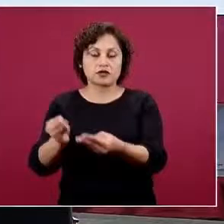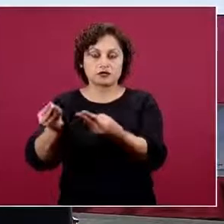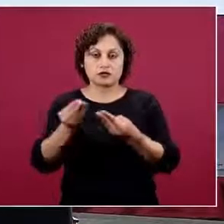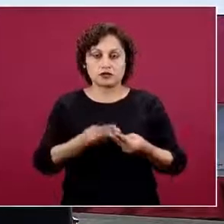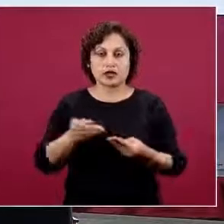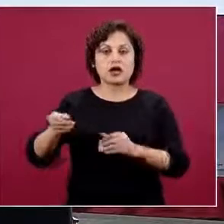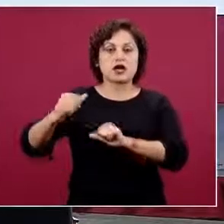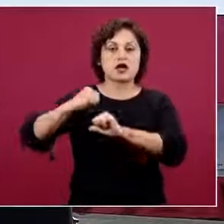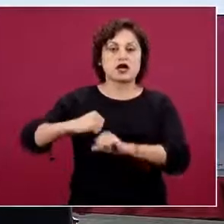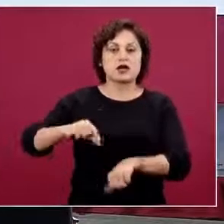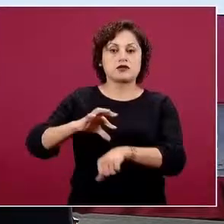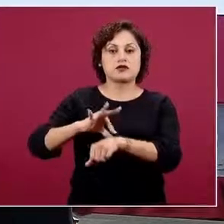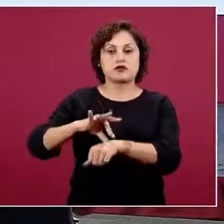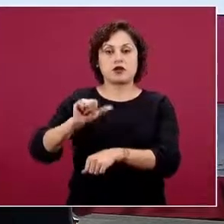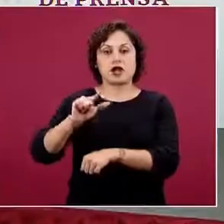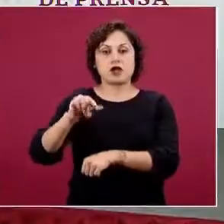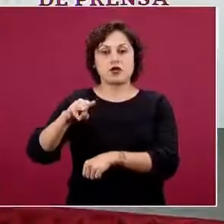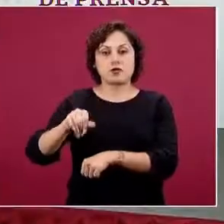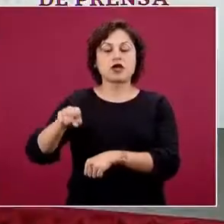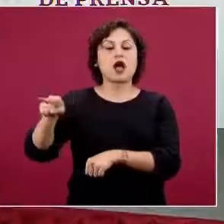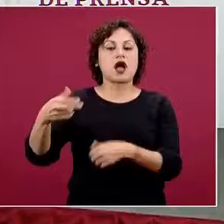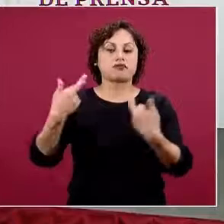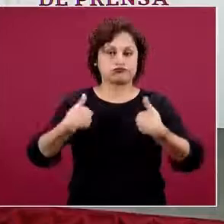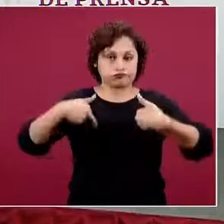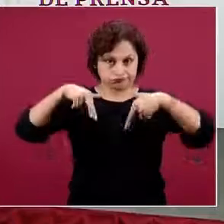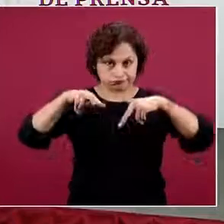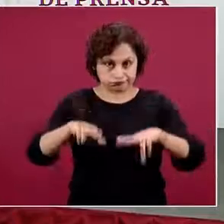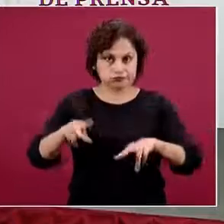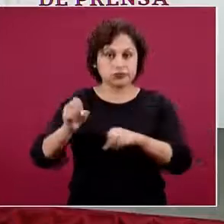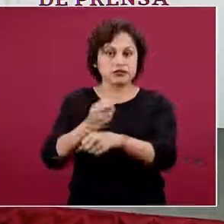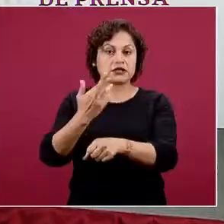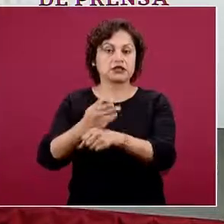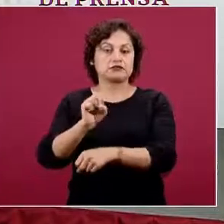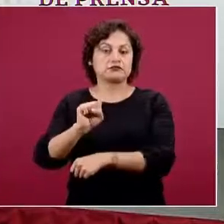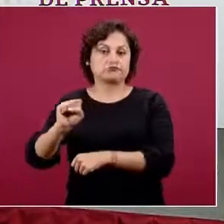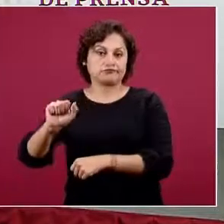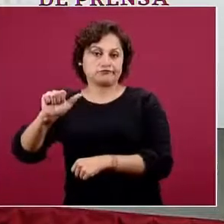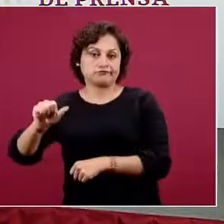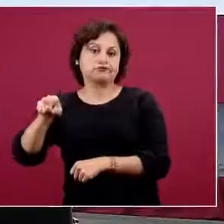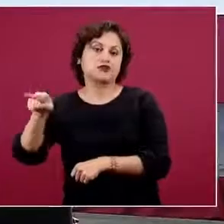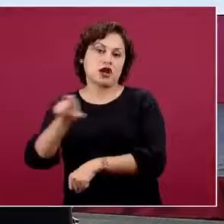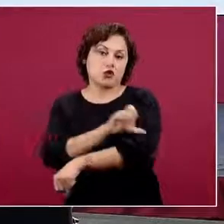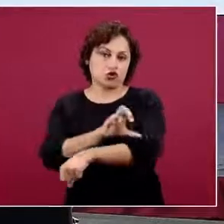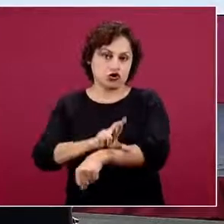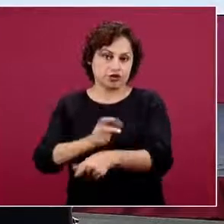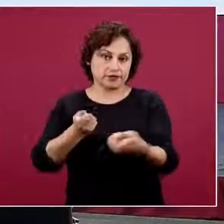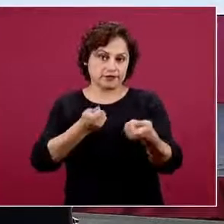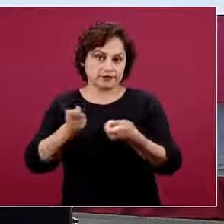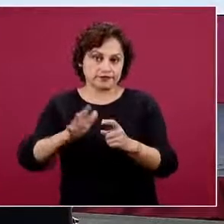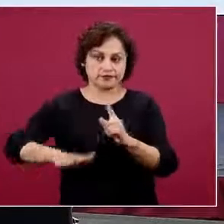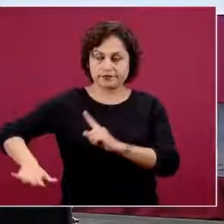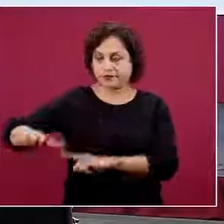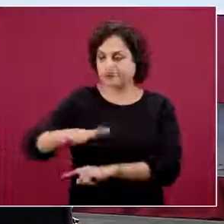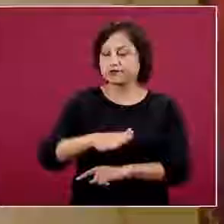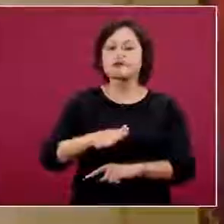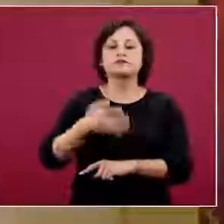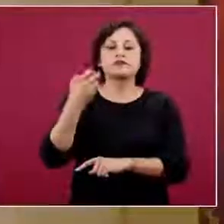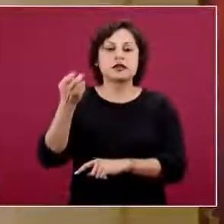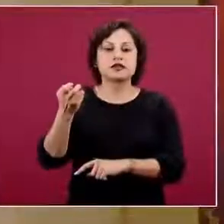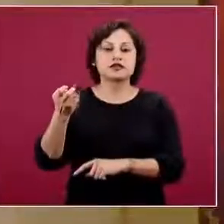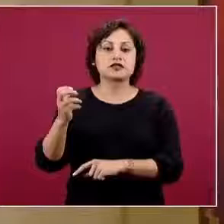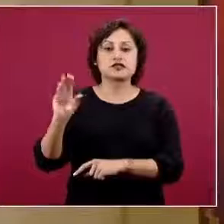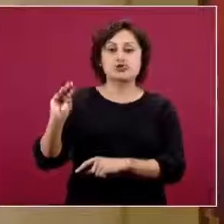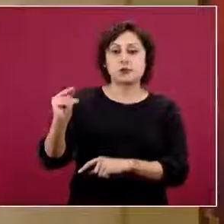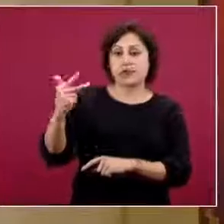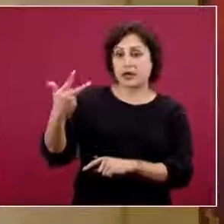el representante de la Secretaría de Salud en esta mesa de trabajo de coordinación. Y entonces teníamos este estado de fuerza, es decir,